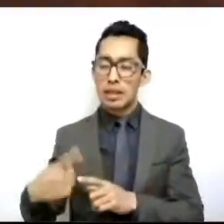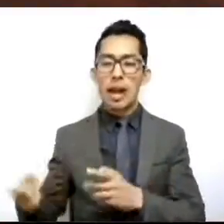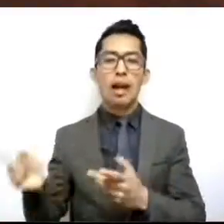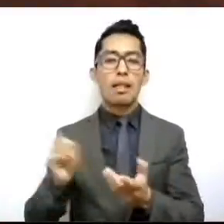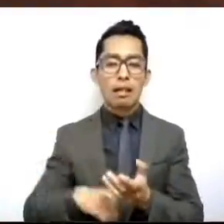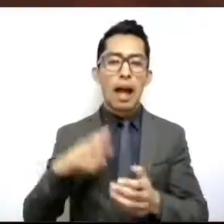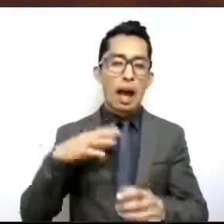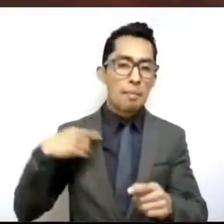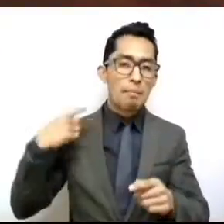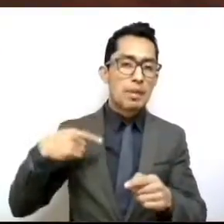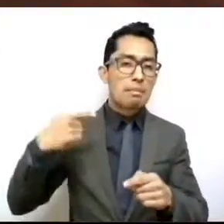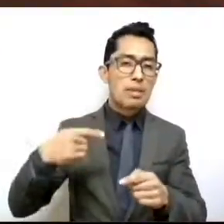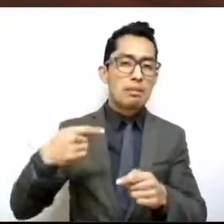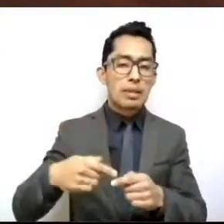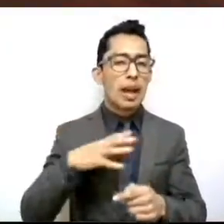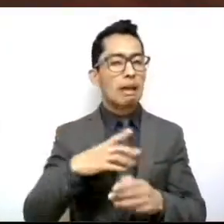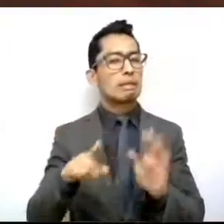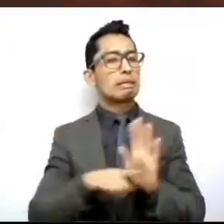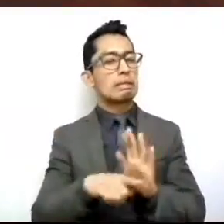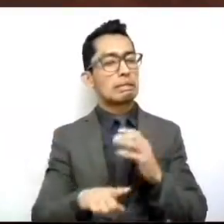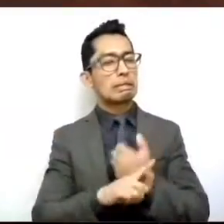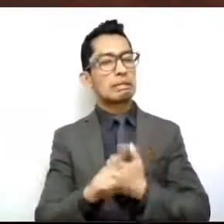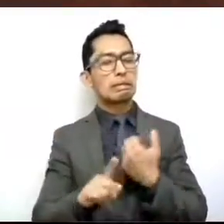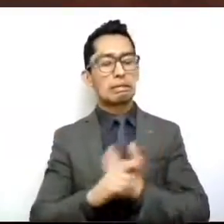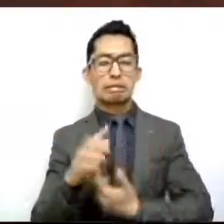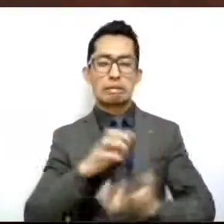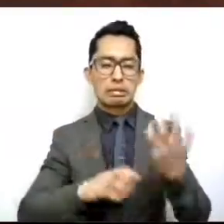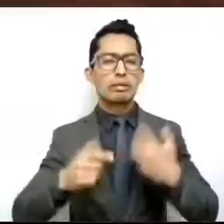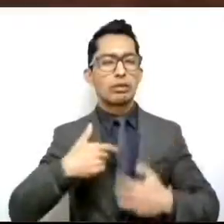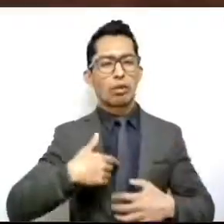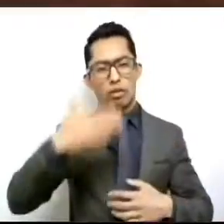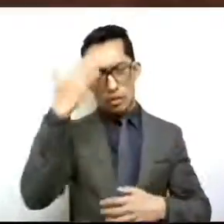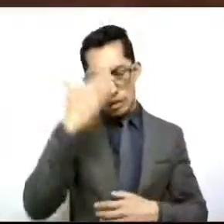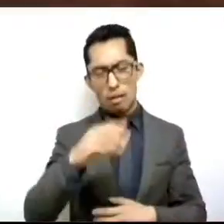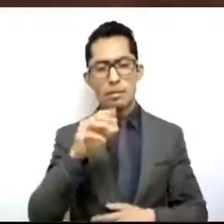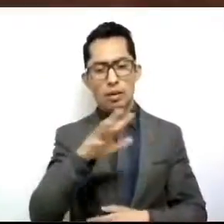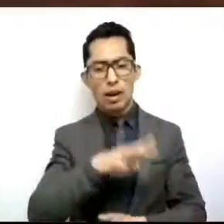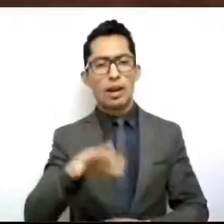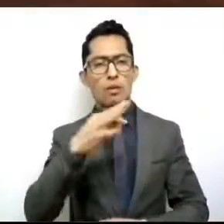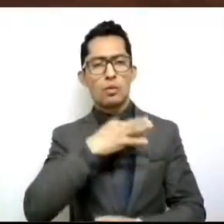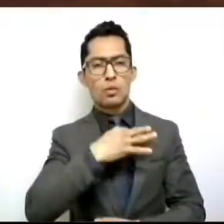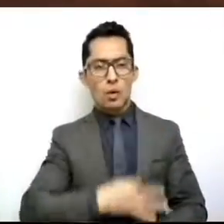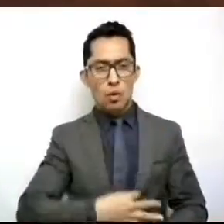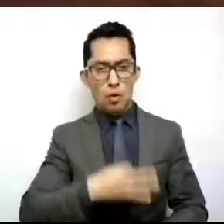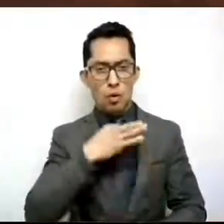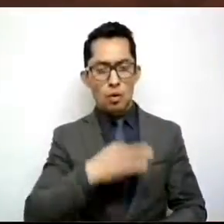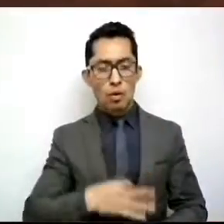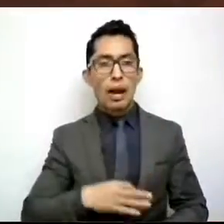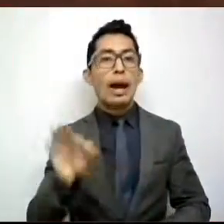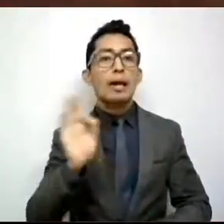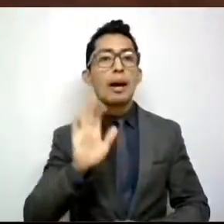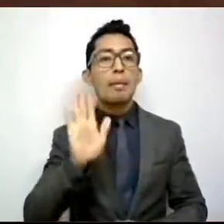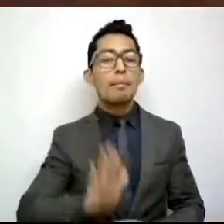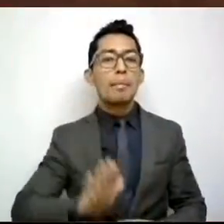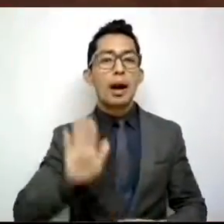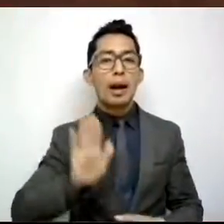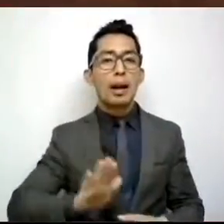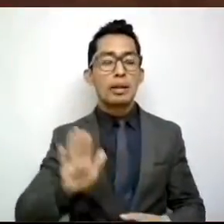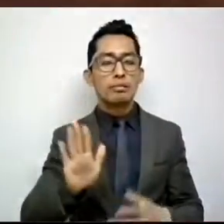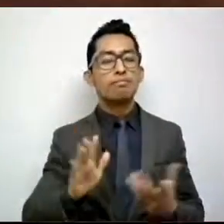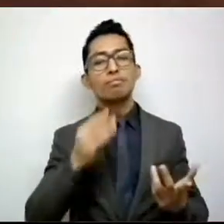arrastrando. Y sé que también Toluca está pensando en deshacerse de